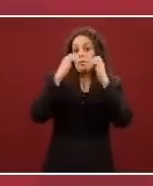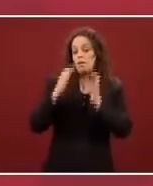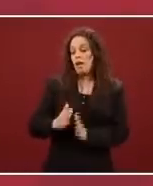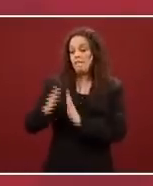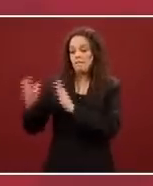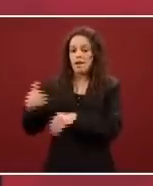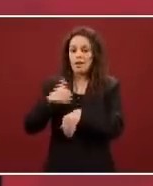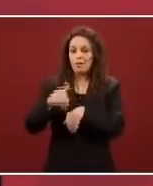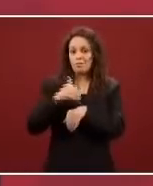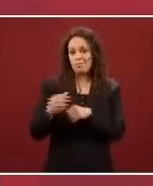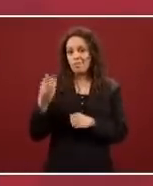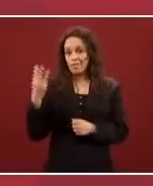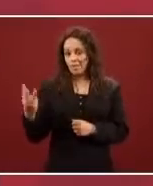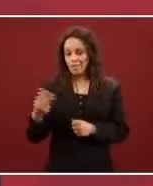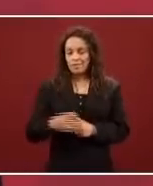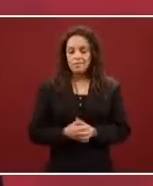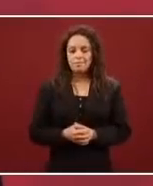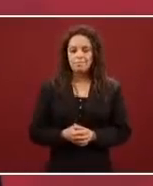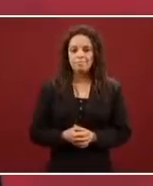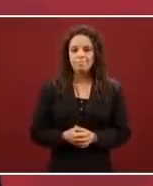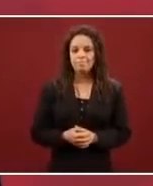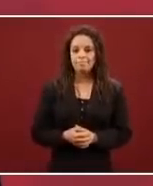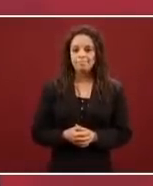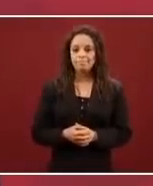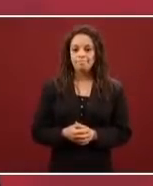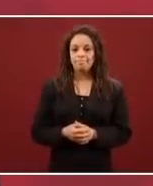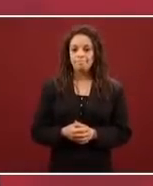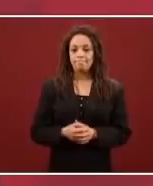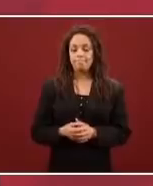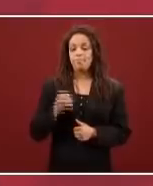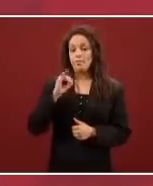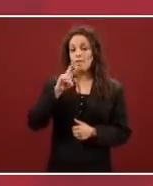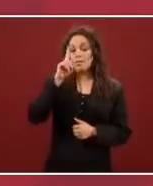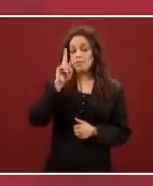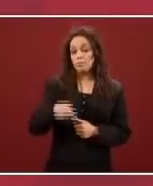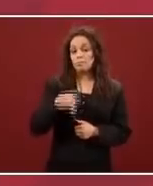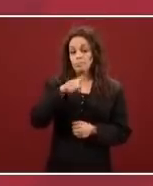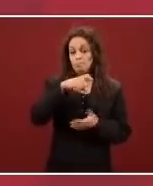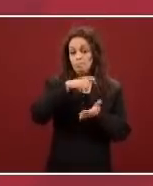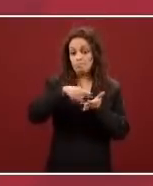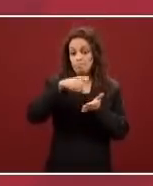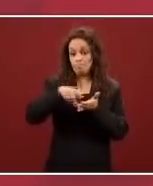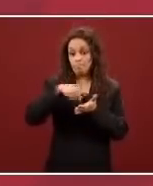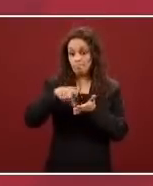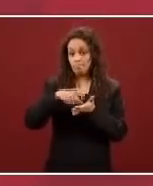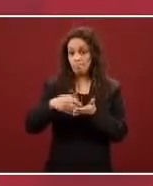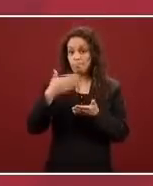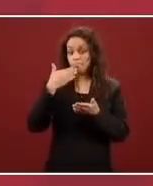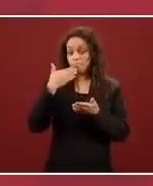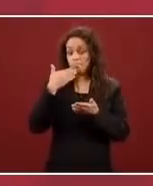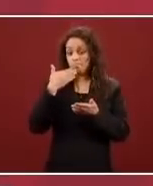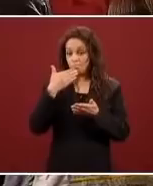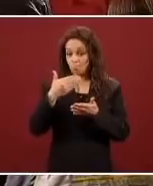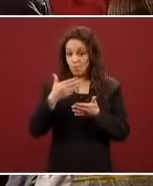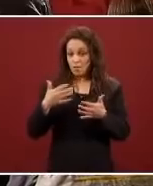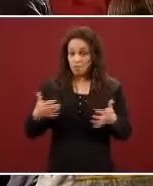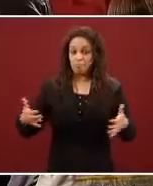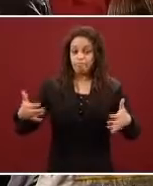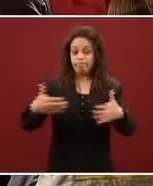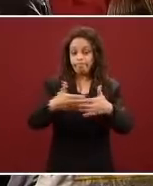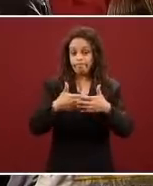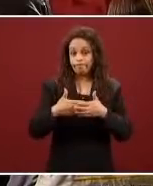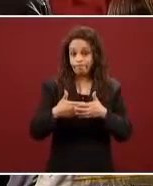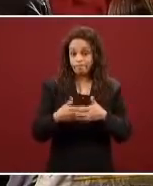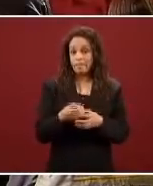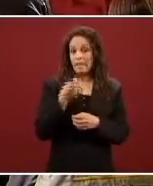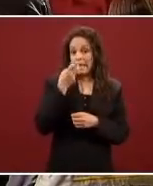de esta adquisición es que si bien es cierto es una adquisición centralizada, es decir, se está haciendo una compra centralizada, la adquisición a